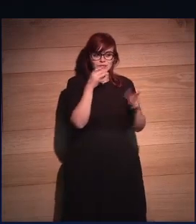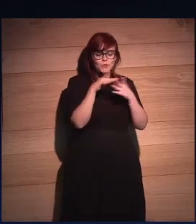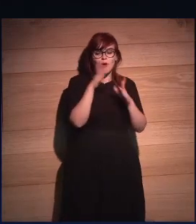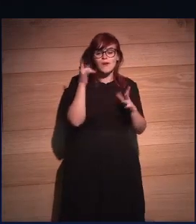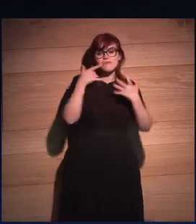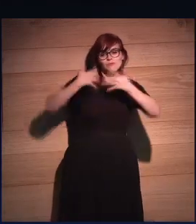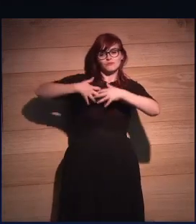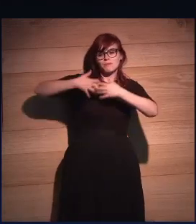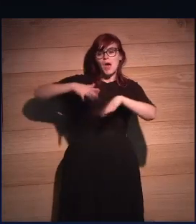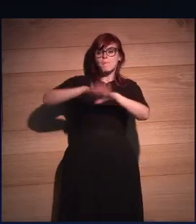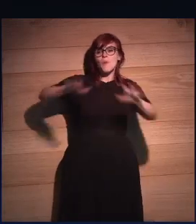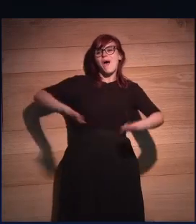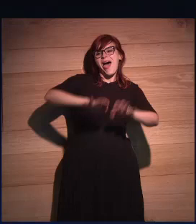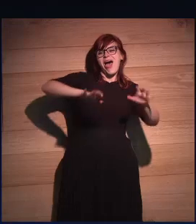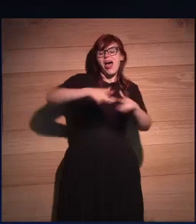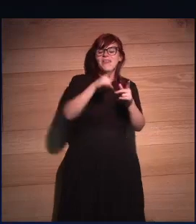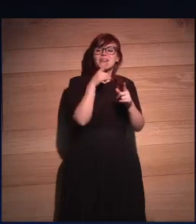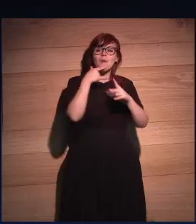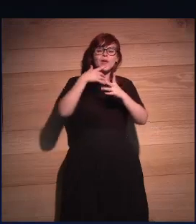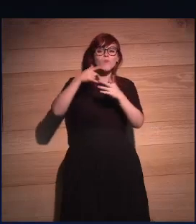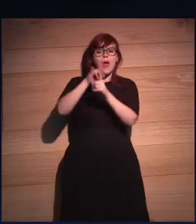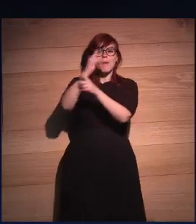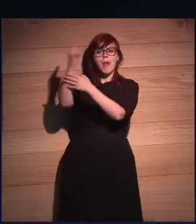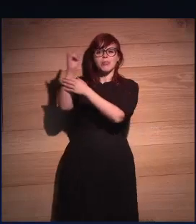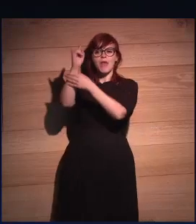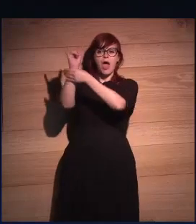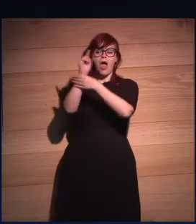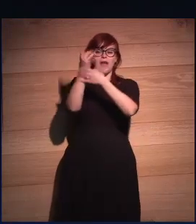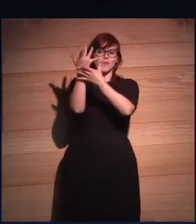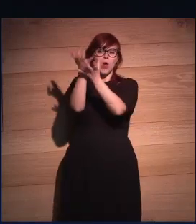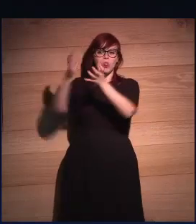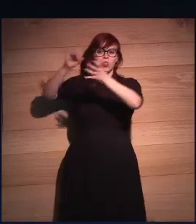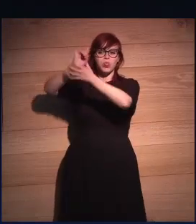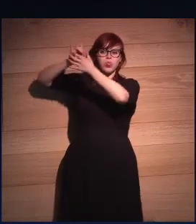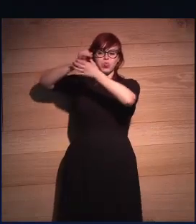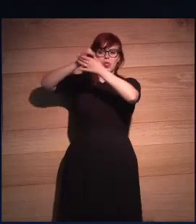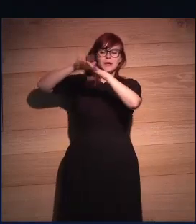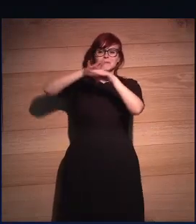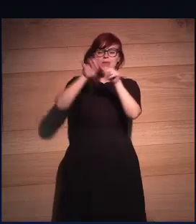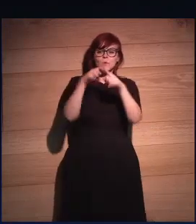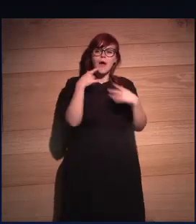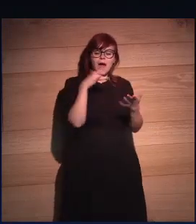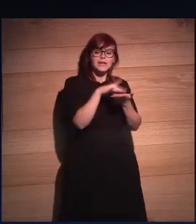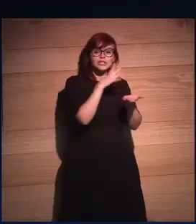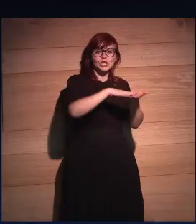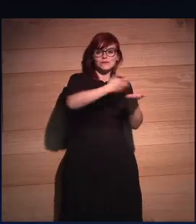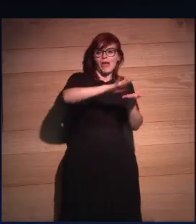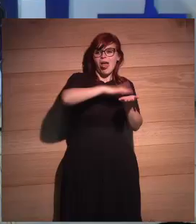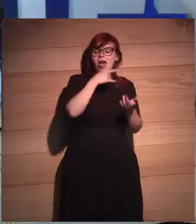estética industrial, pero con muebles de madera y plantas colgantes donde ponen, ¿cómo se llama? Los flat whites, ¿no? Y la tostada con